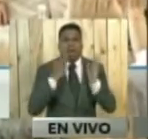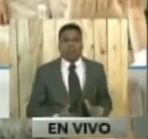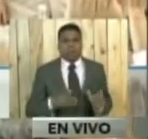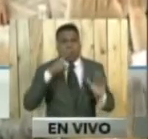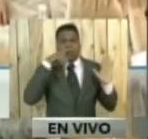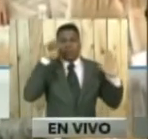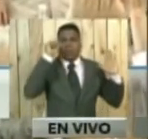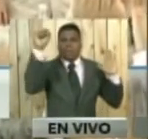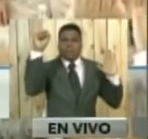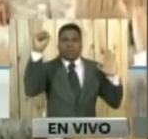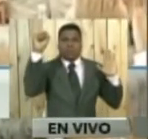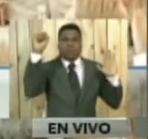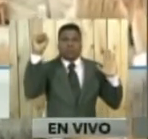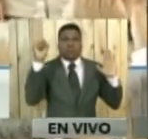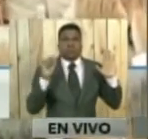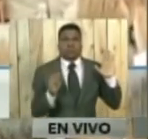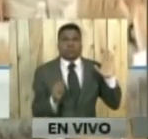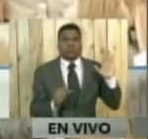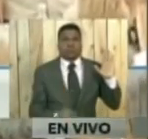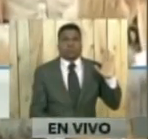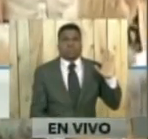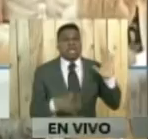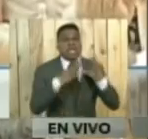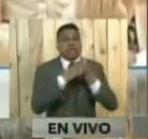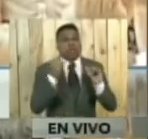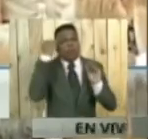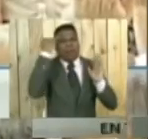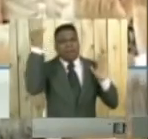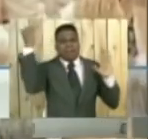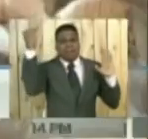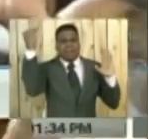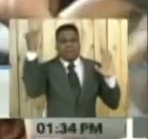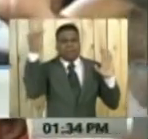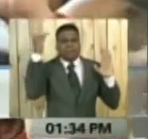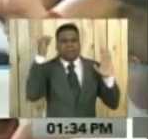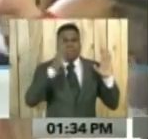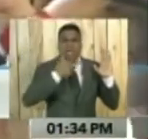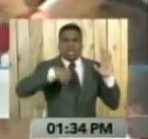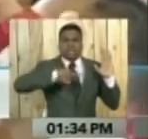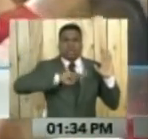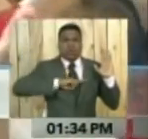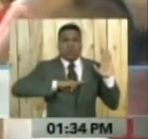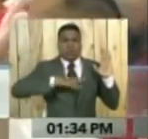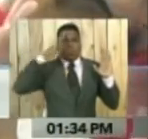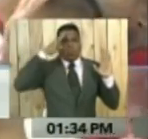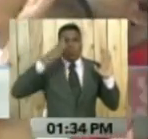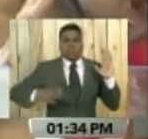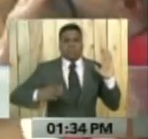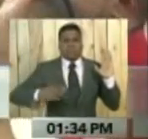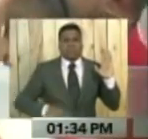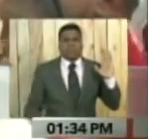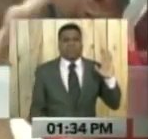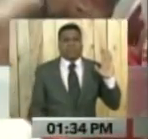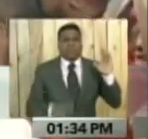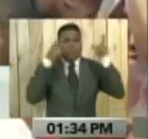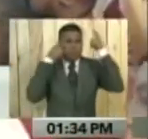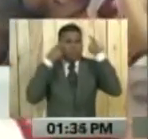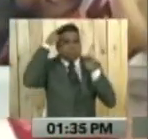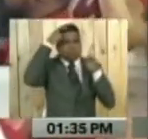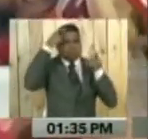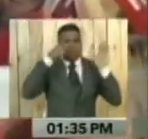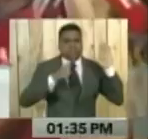Nicolás Maduro y el legado de nuestro comandante Hugo